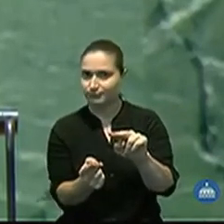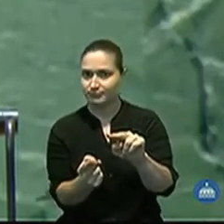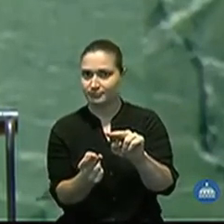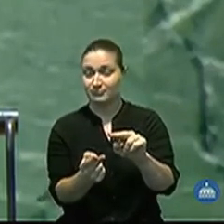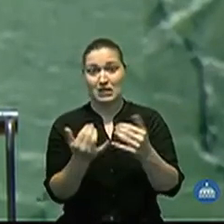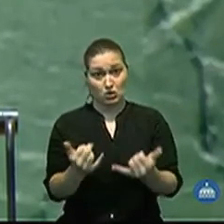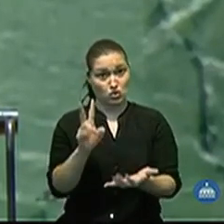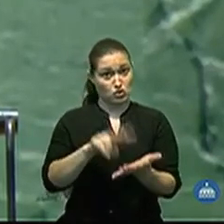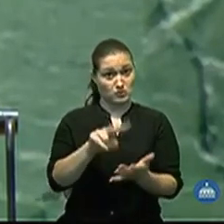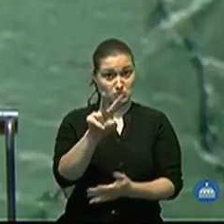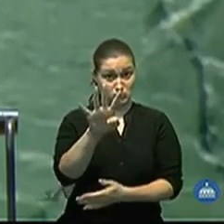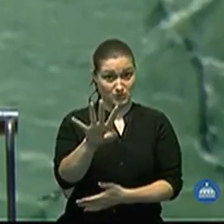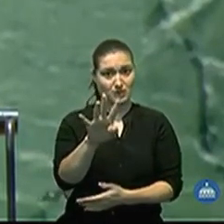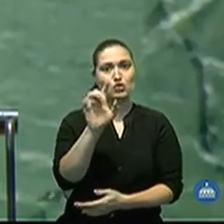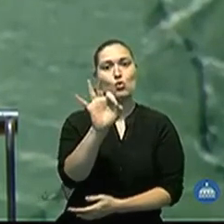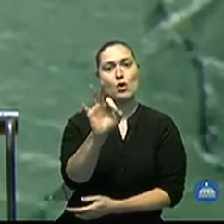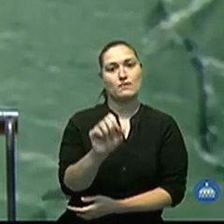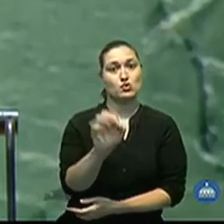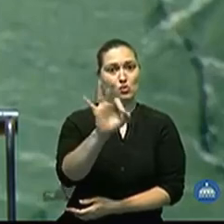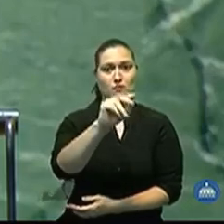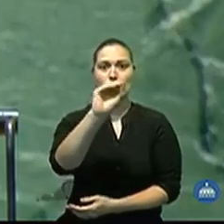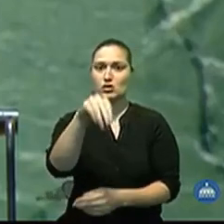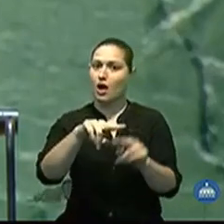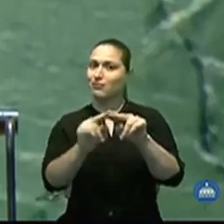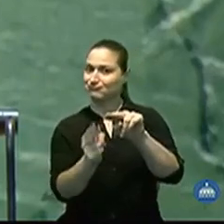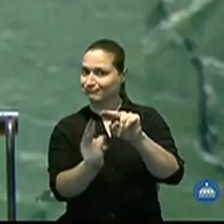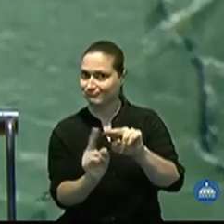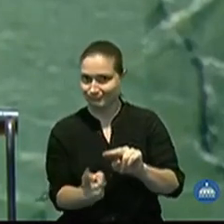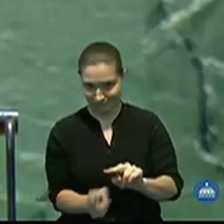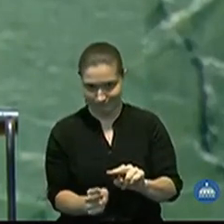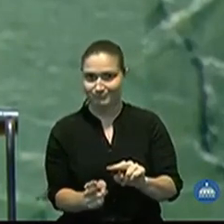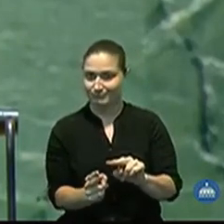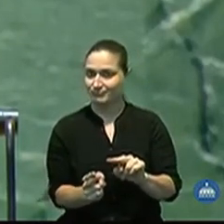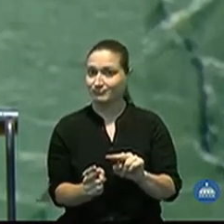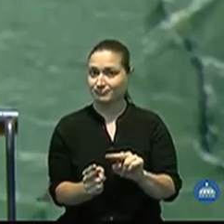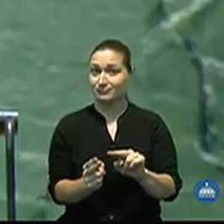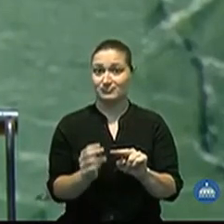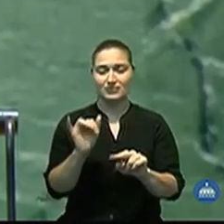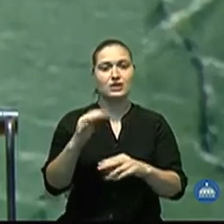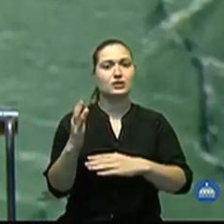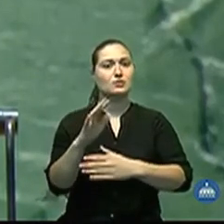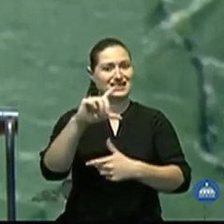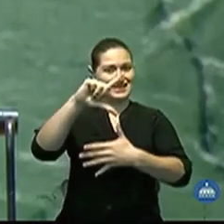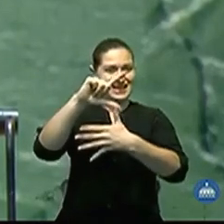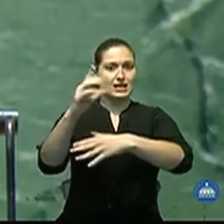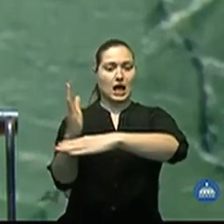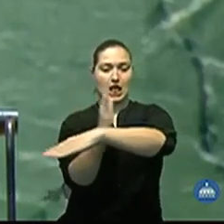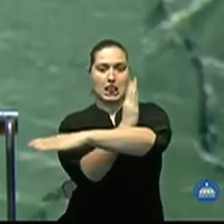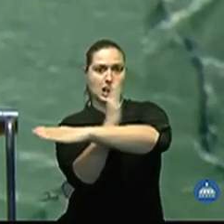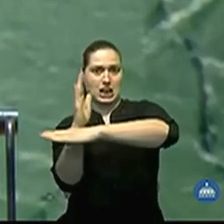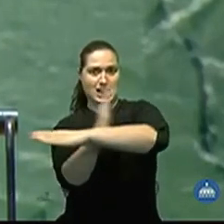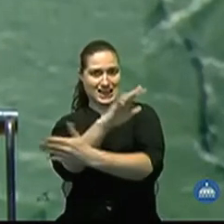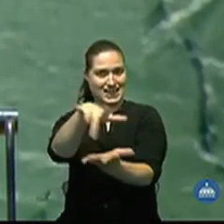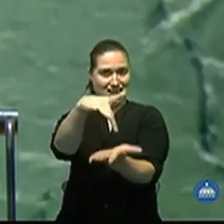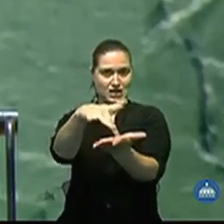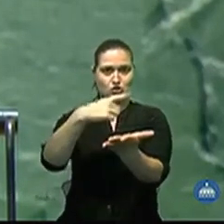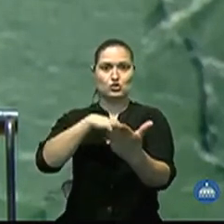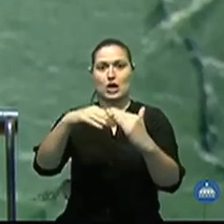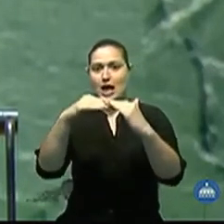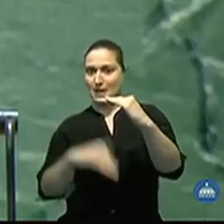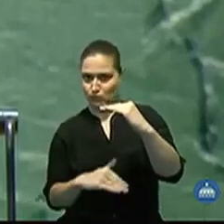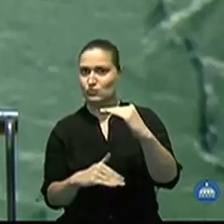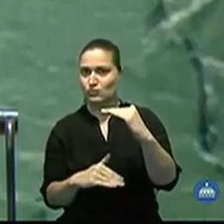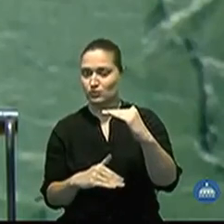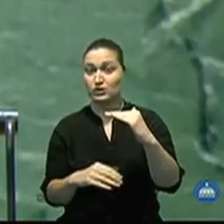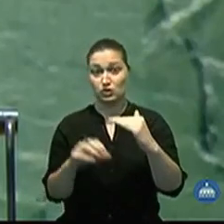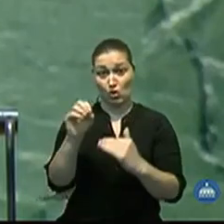en 9.9. Este índice está por debajo del promedio de América Latina y el Caribe, que según los datos de la